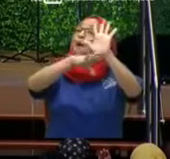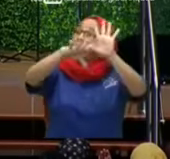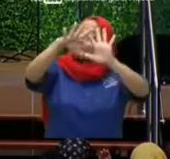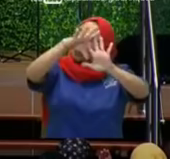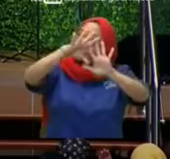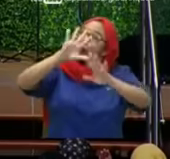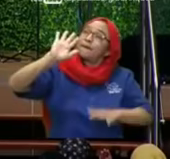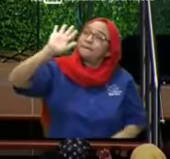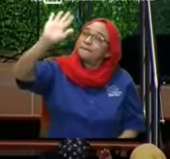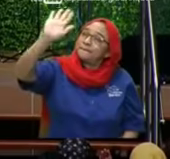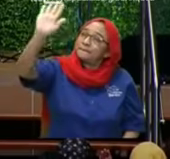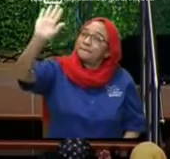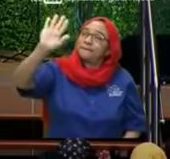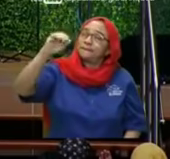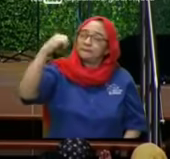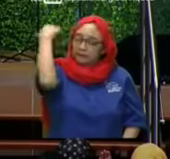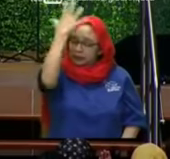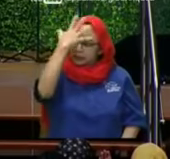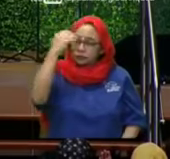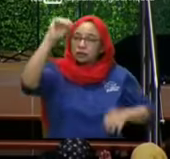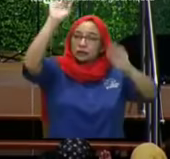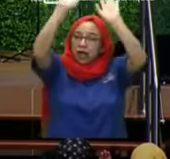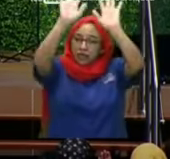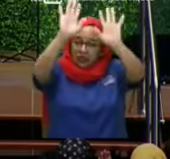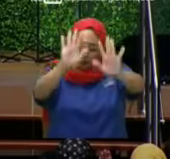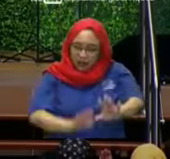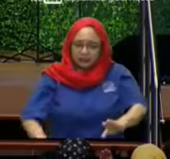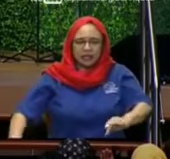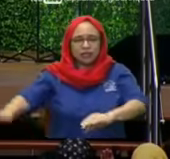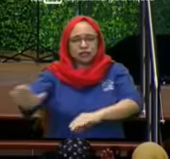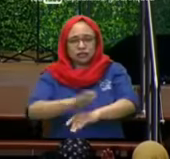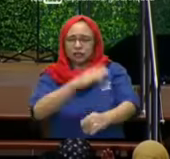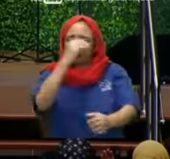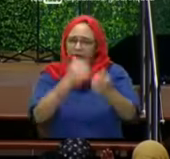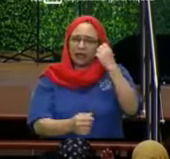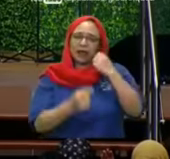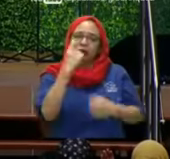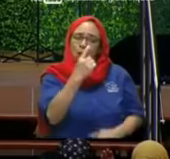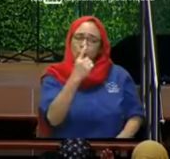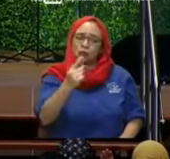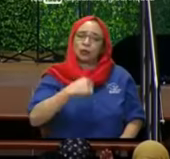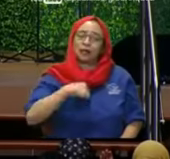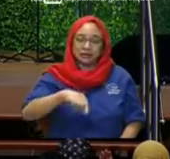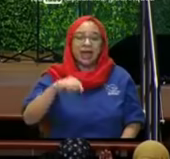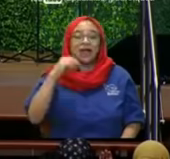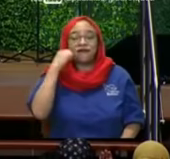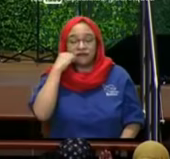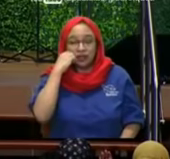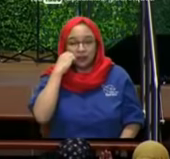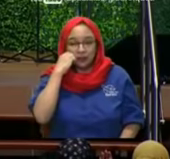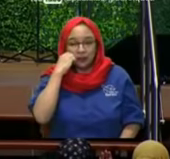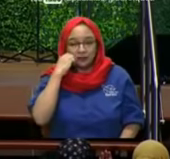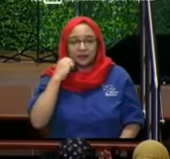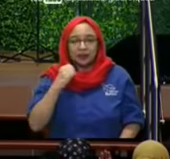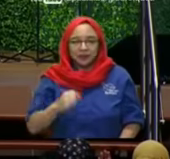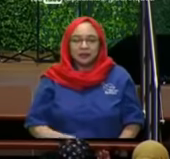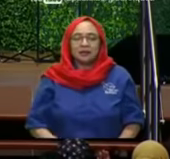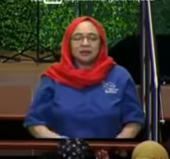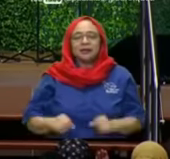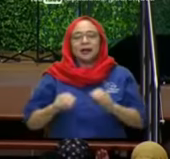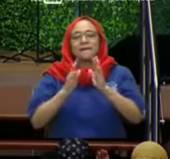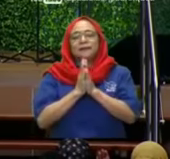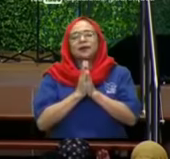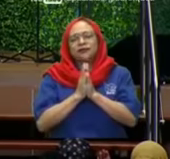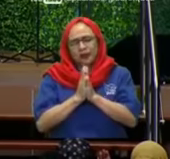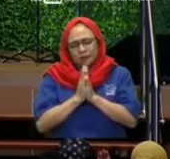poderosa tuya de sanidad caiga sobre cada uno de aquellos que está enfermo. Lo ponemos en nuestra mente hoy,